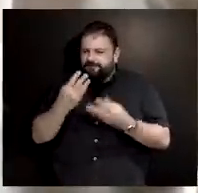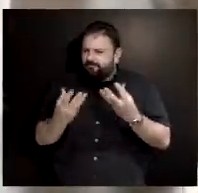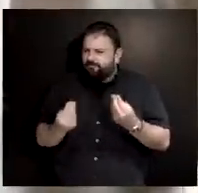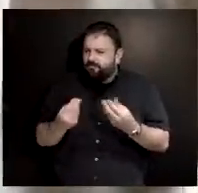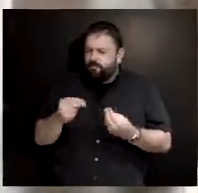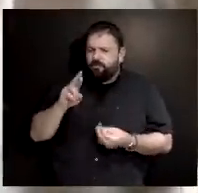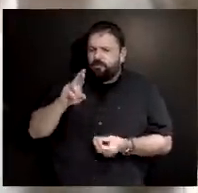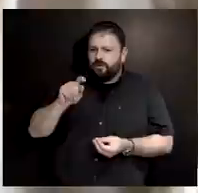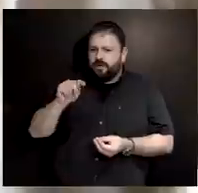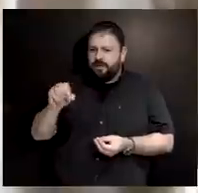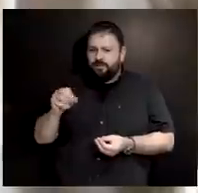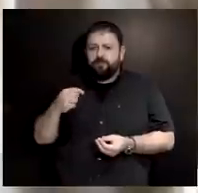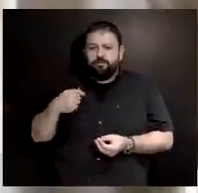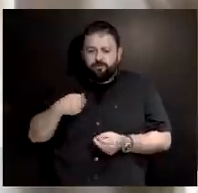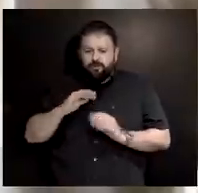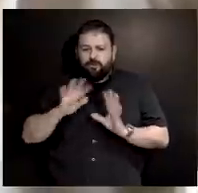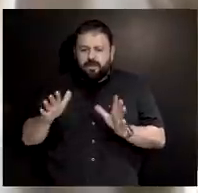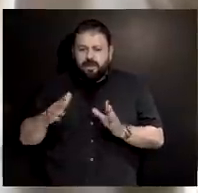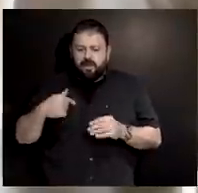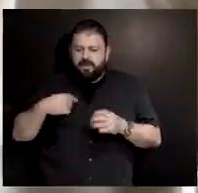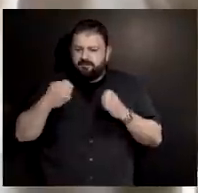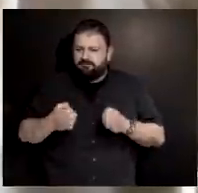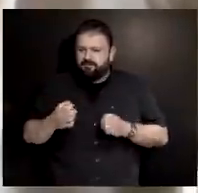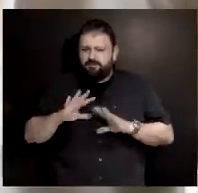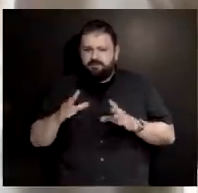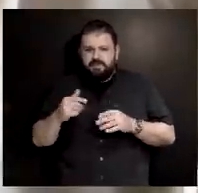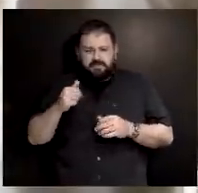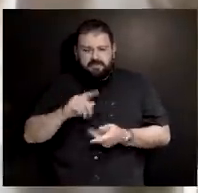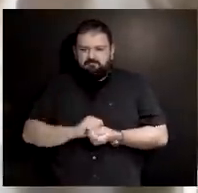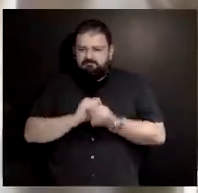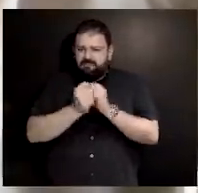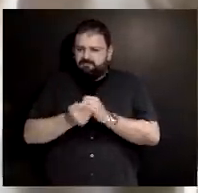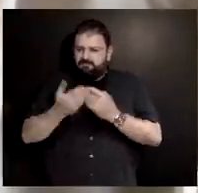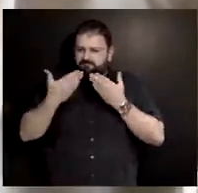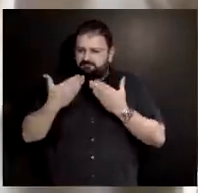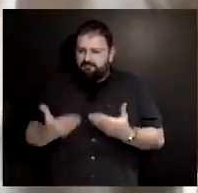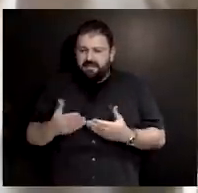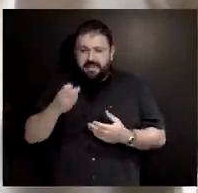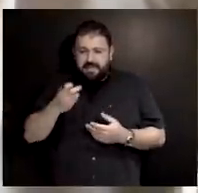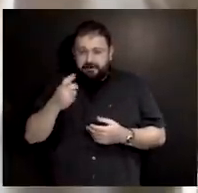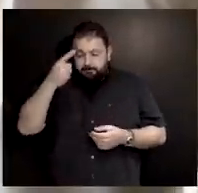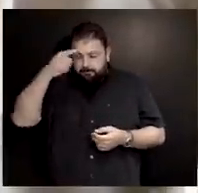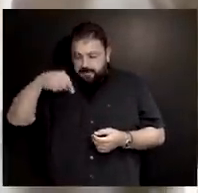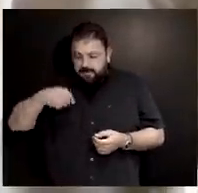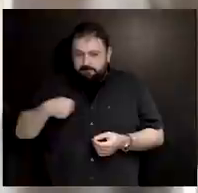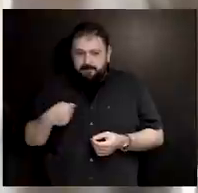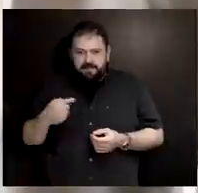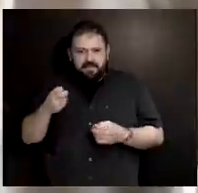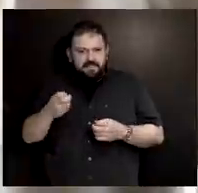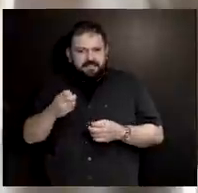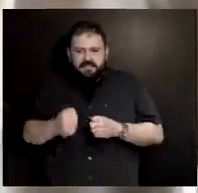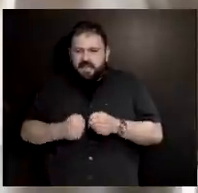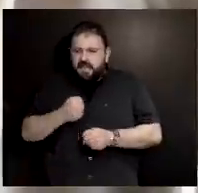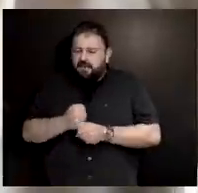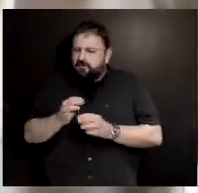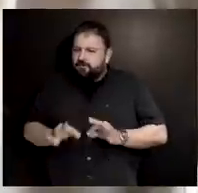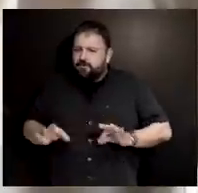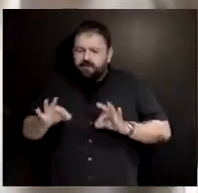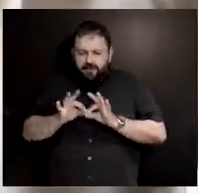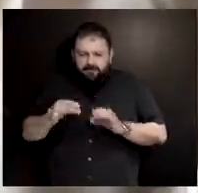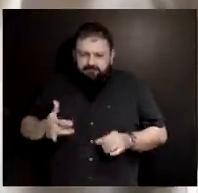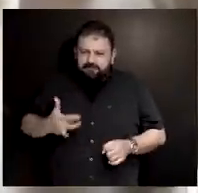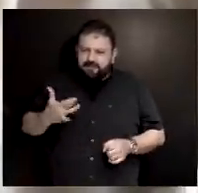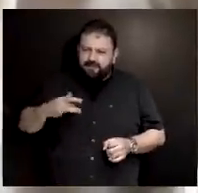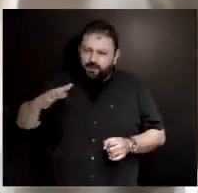que yo estoy transformado, yo me siento transformado. Para mí ha sido un año muy importante y me siento muy orgulloso de